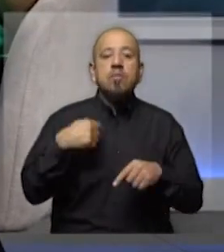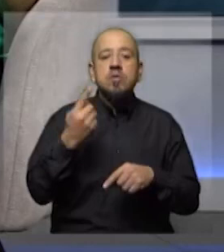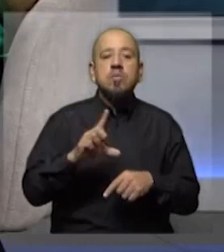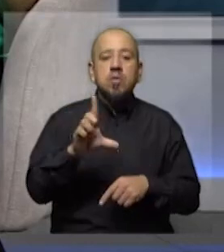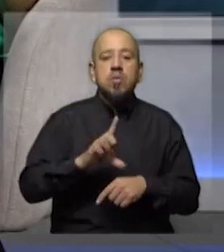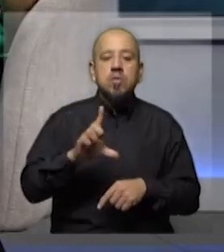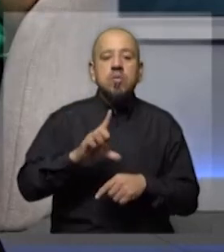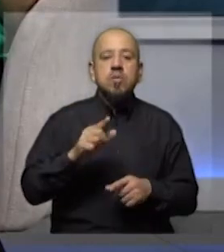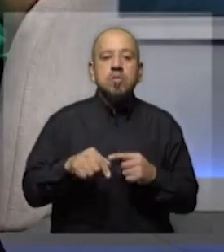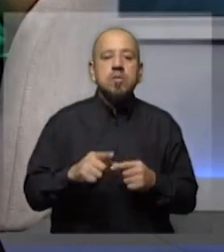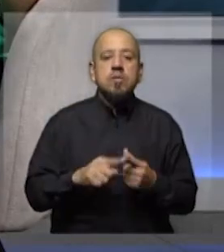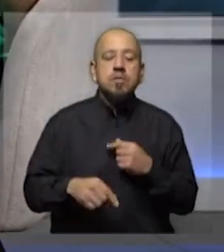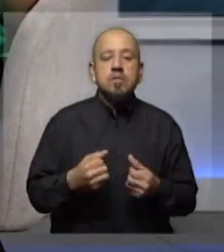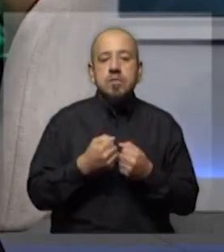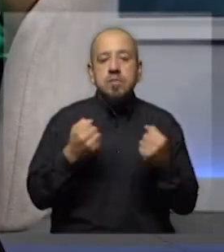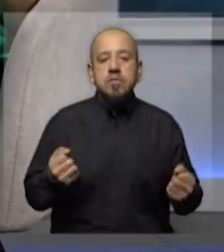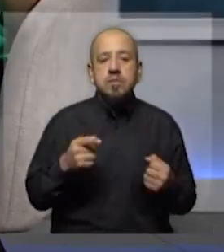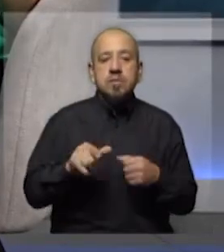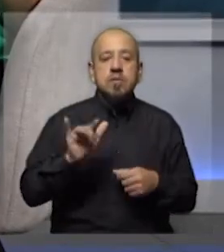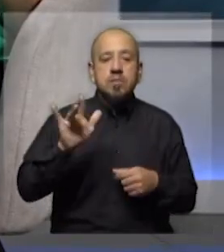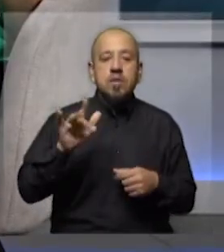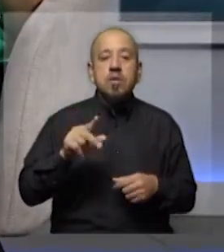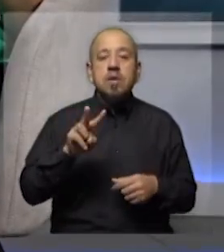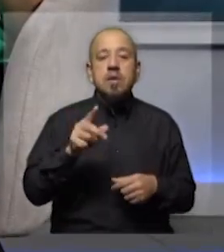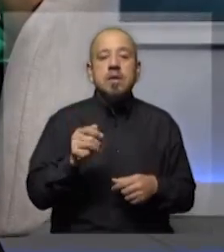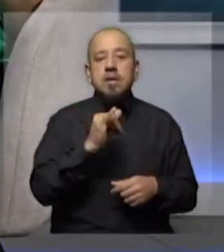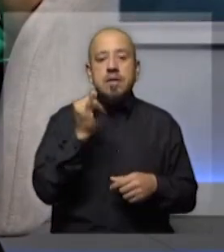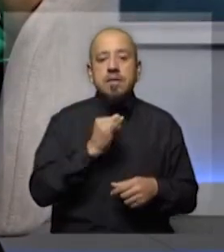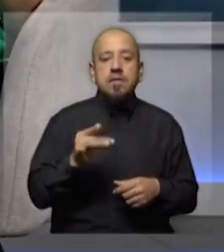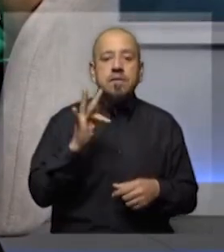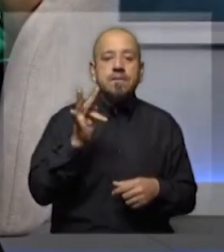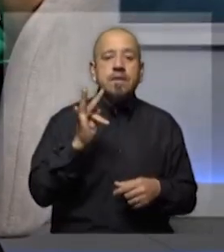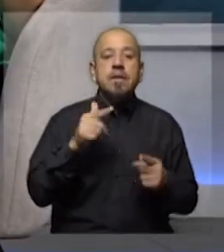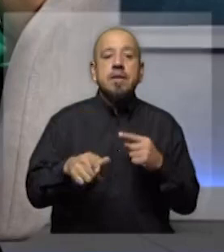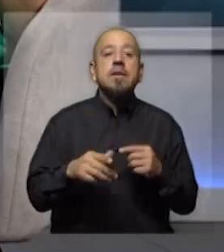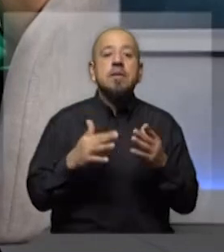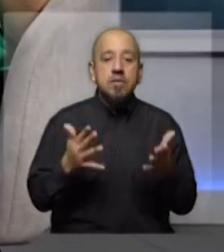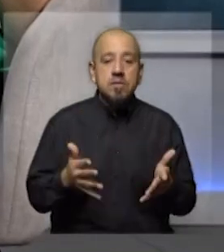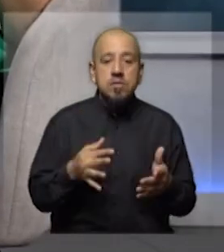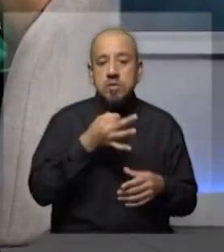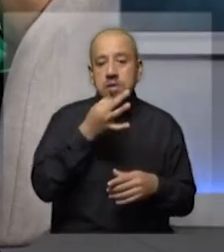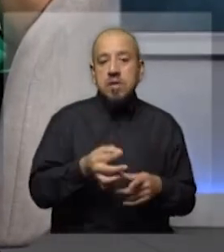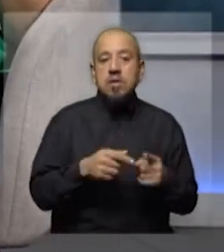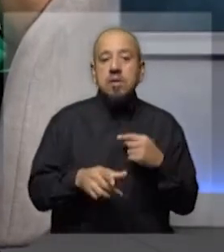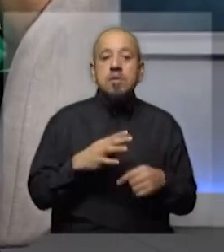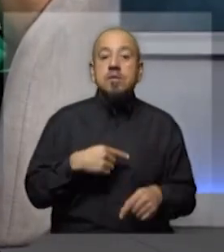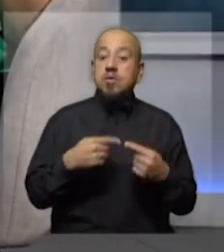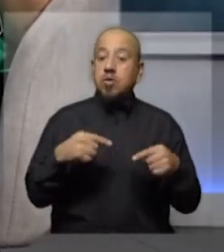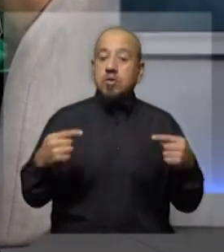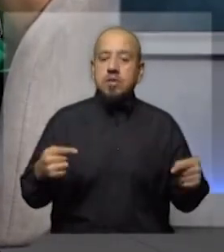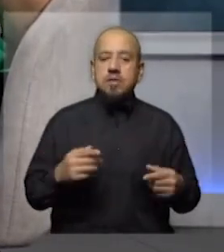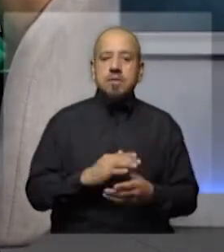con más temas candentes y profundos Recuerden el miércoles el capítulo 2 a partir de Eva Ferreira que como ya vieron salen cosillas